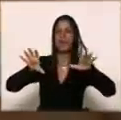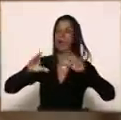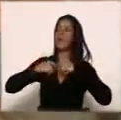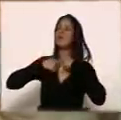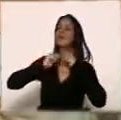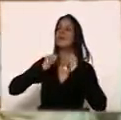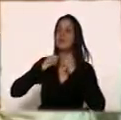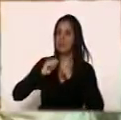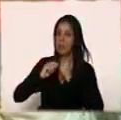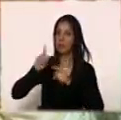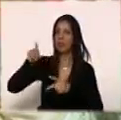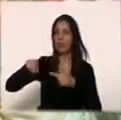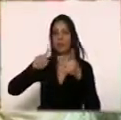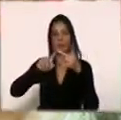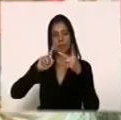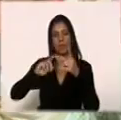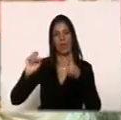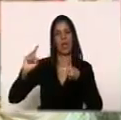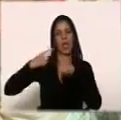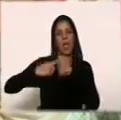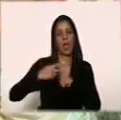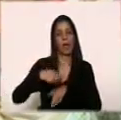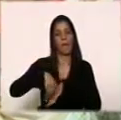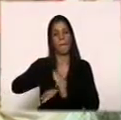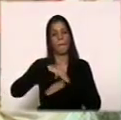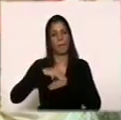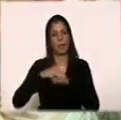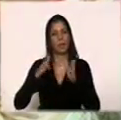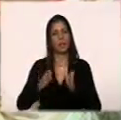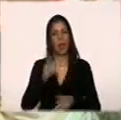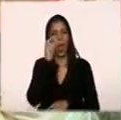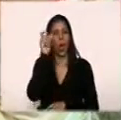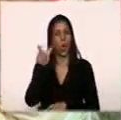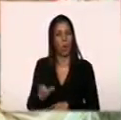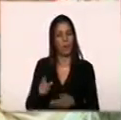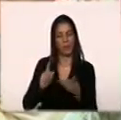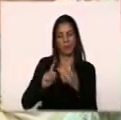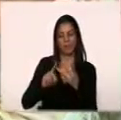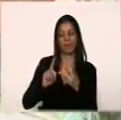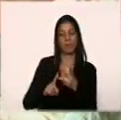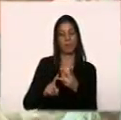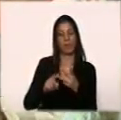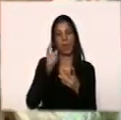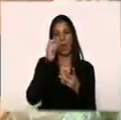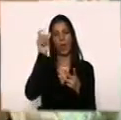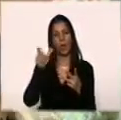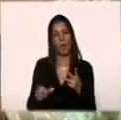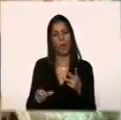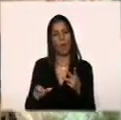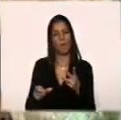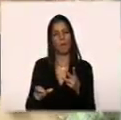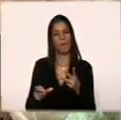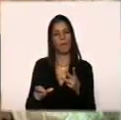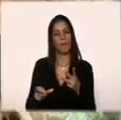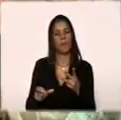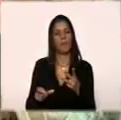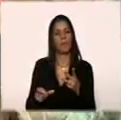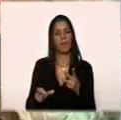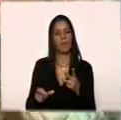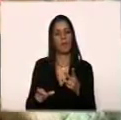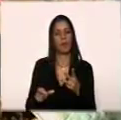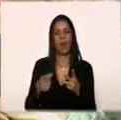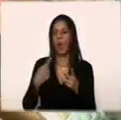momento al exministro hoy constituyente Osvaldo Veras, a nuestro querido amigo hoy constituyente